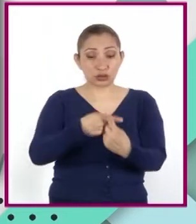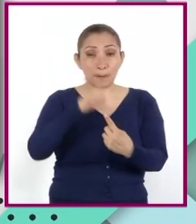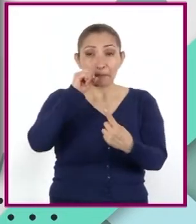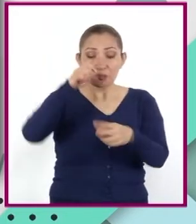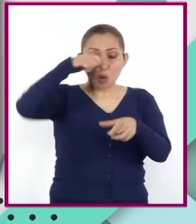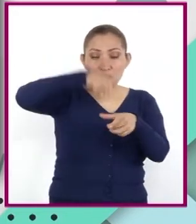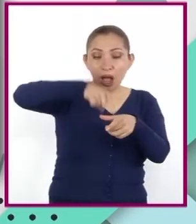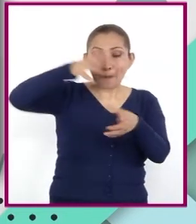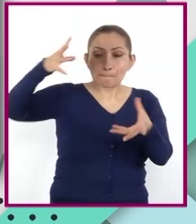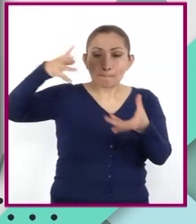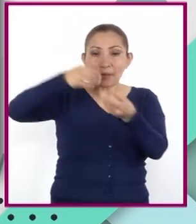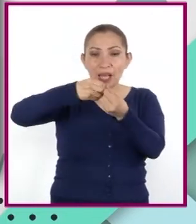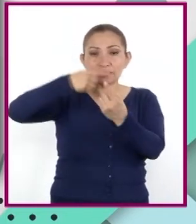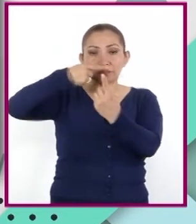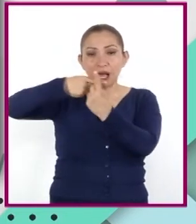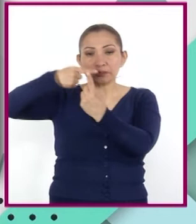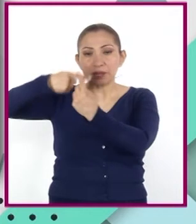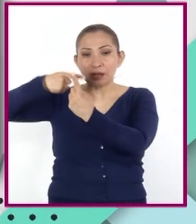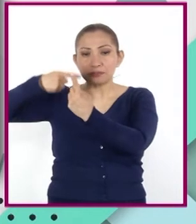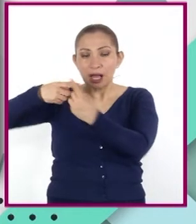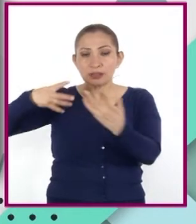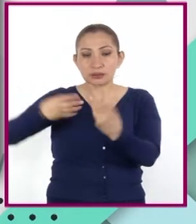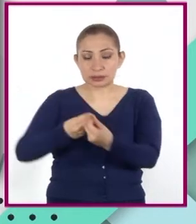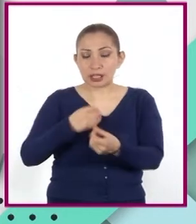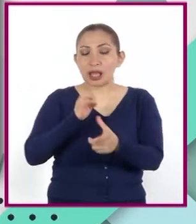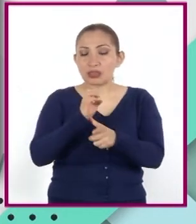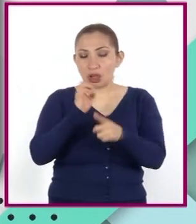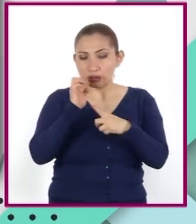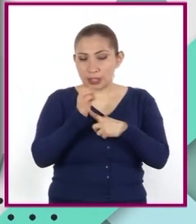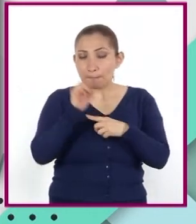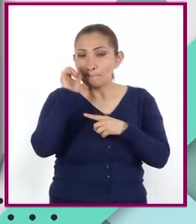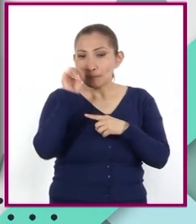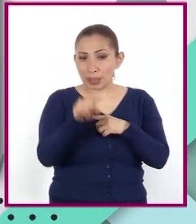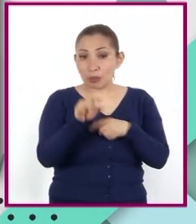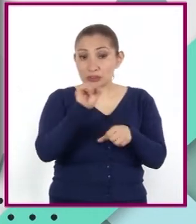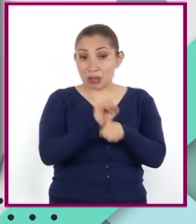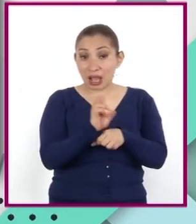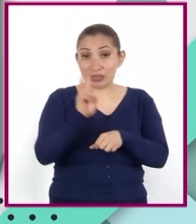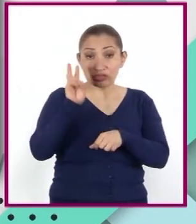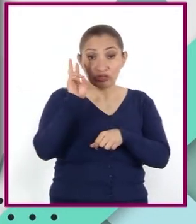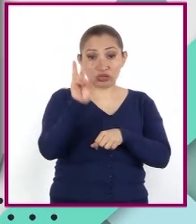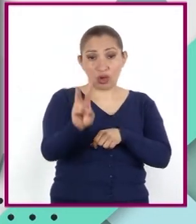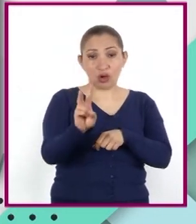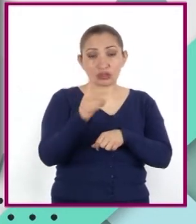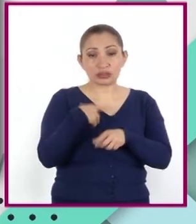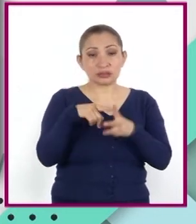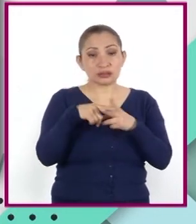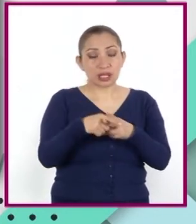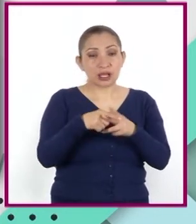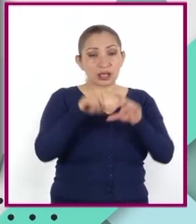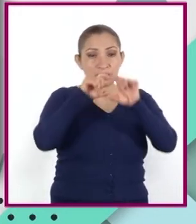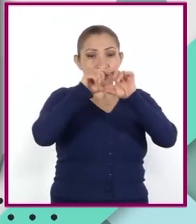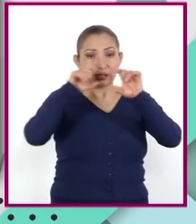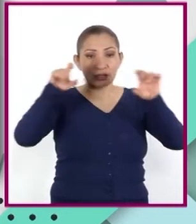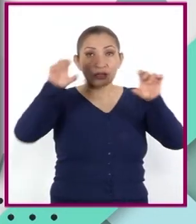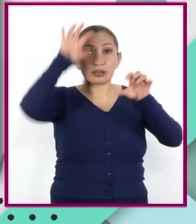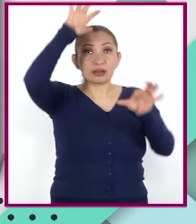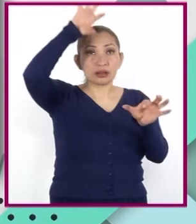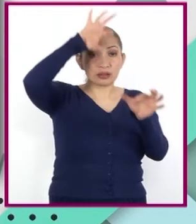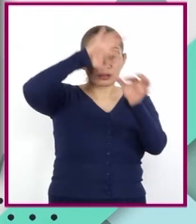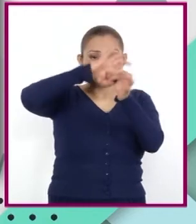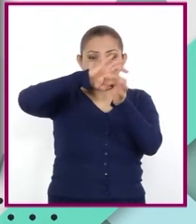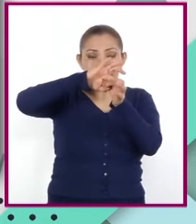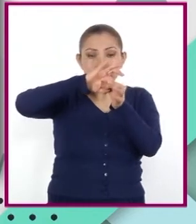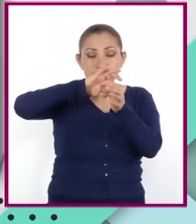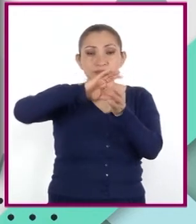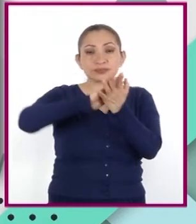por semana. Así que ella, a partir de la semana 2, selecciona las celdas correspondientes